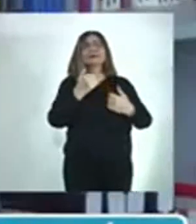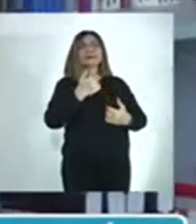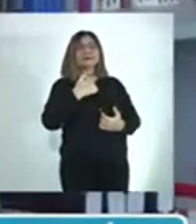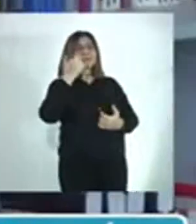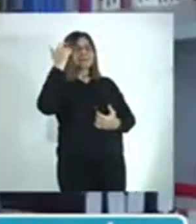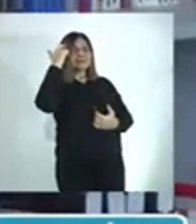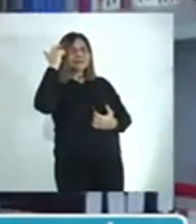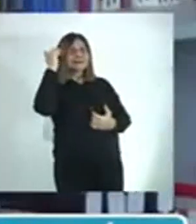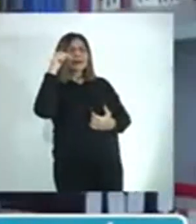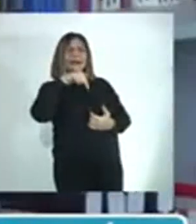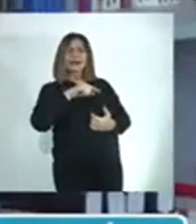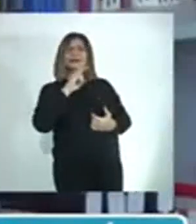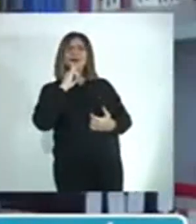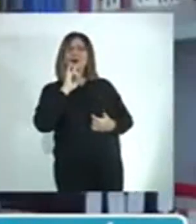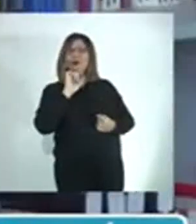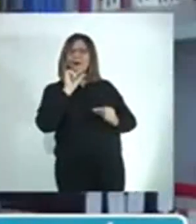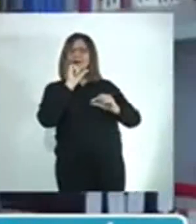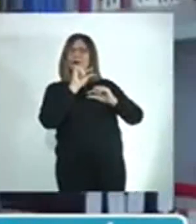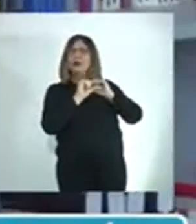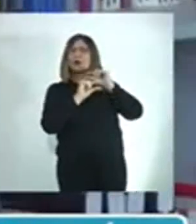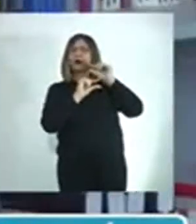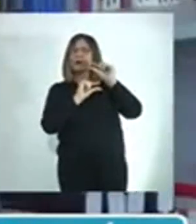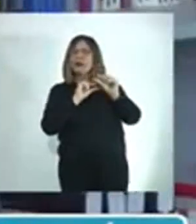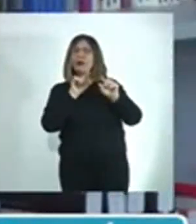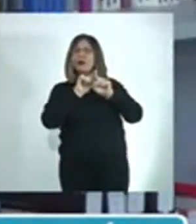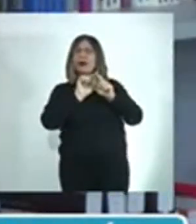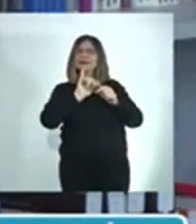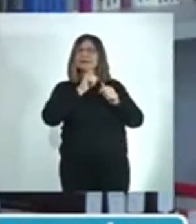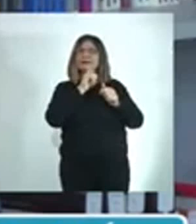grandes avances que hay hoy. Y la